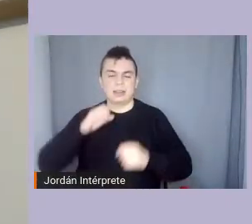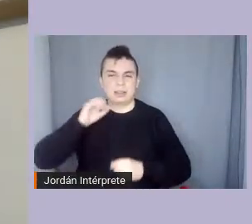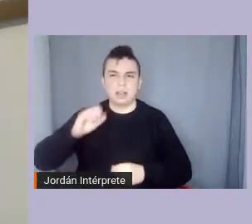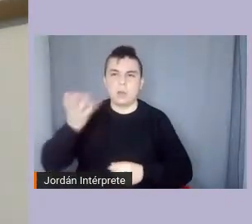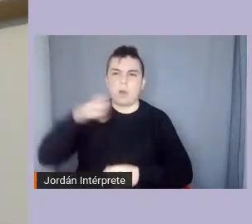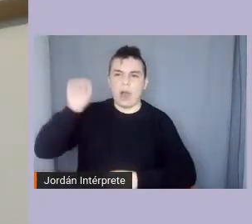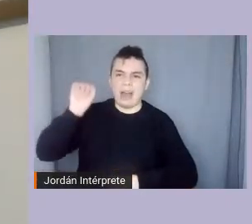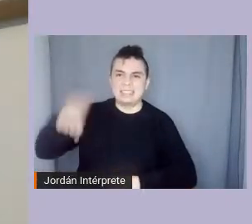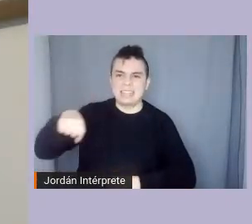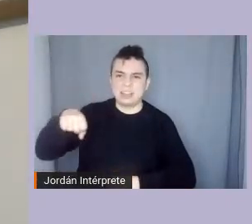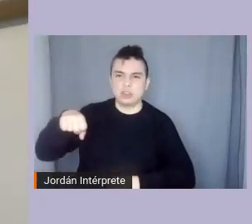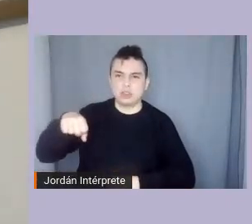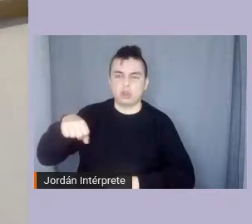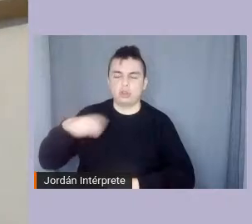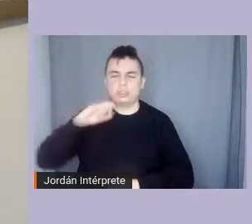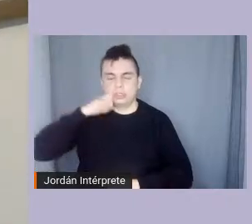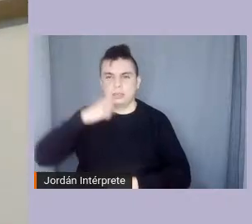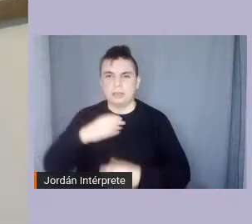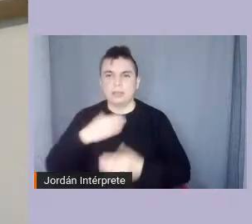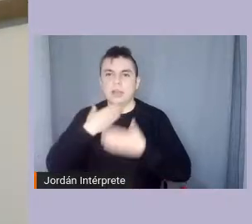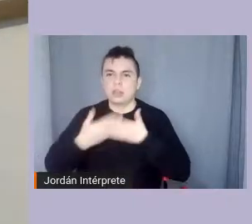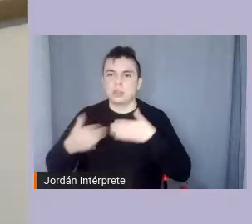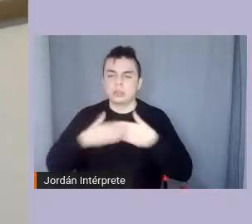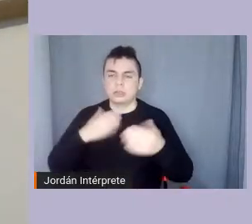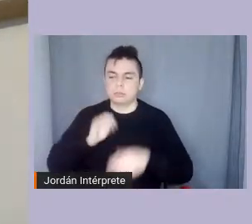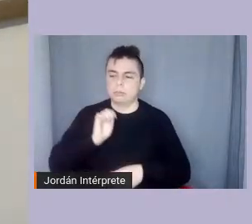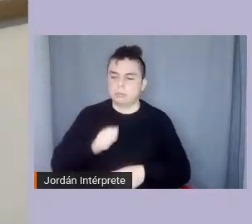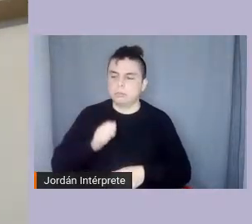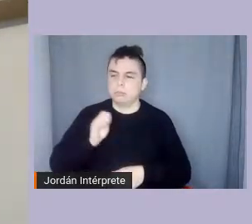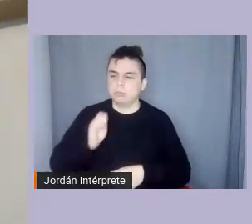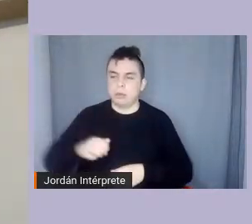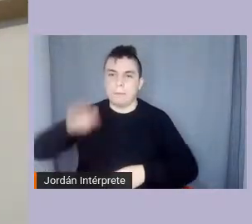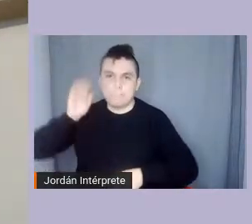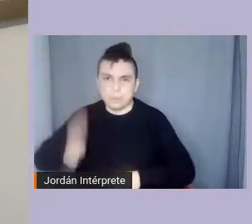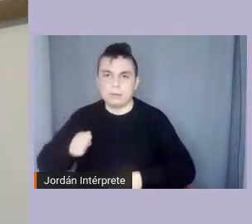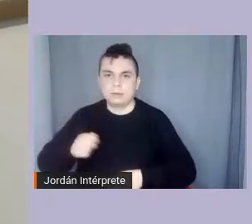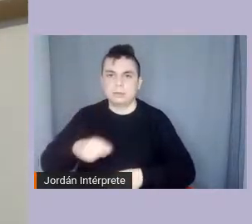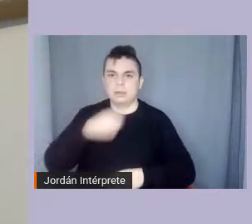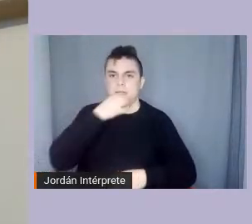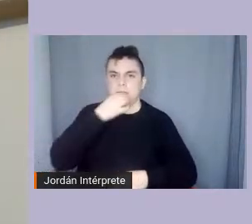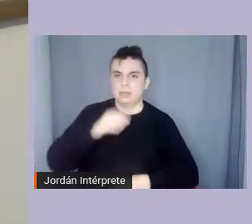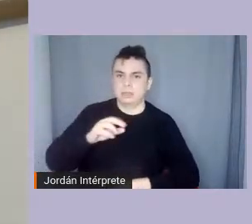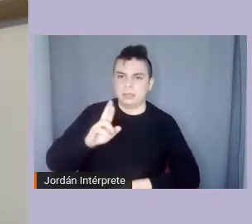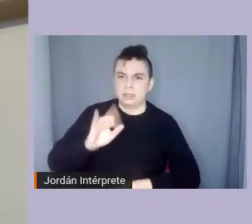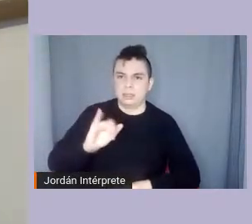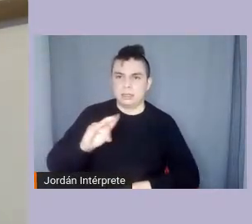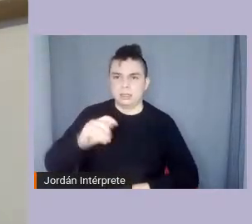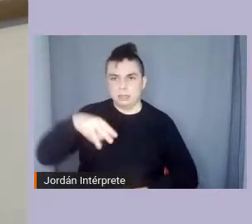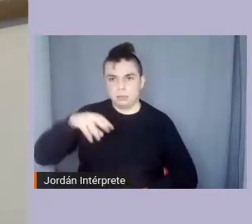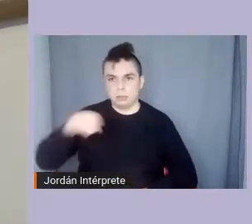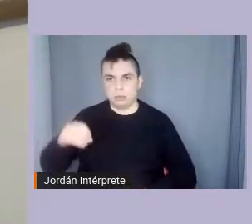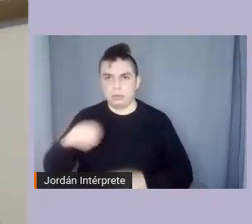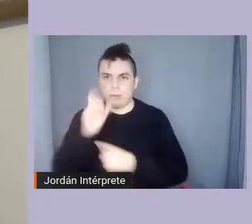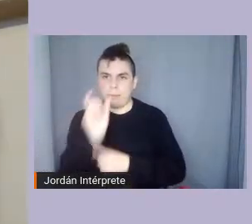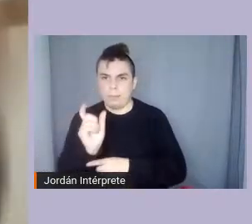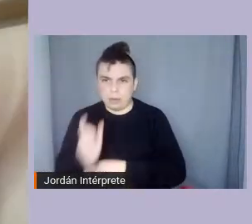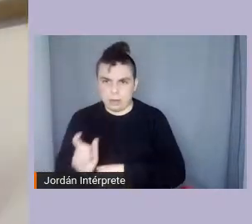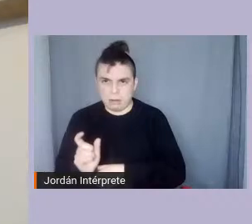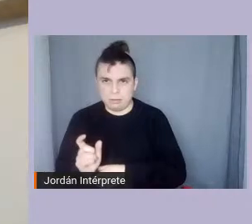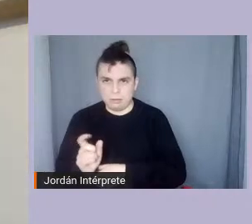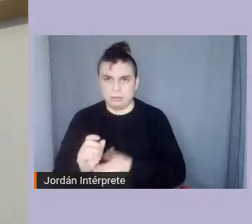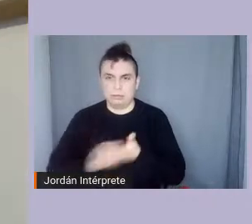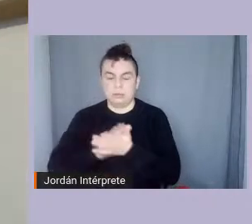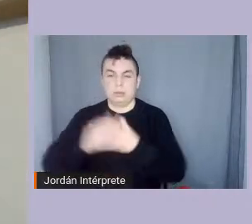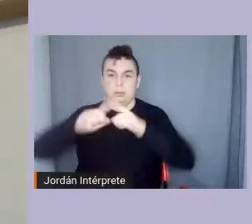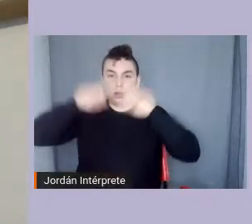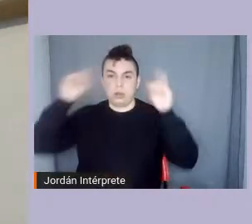acentuación, y el ritmo, que es la palabra. Vocablo también, ritmo como